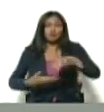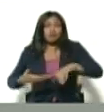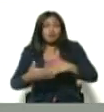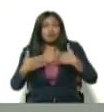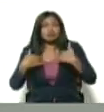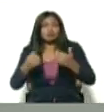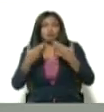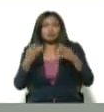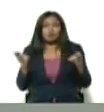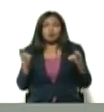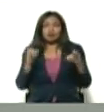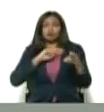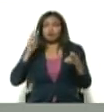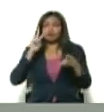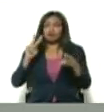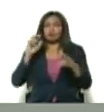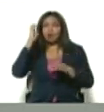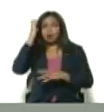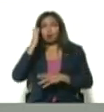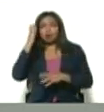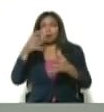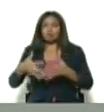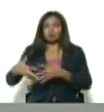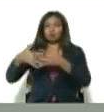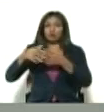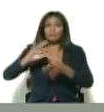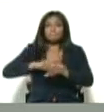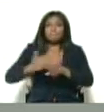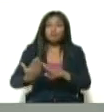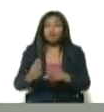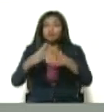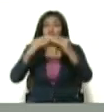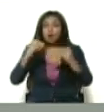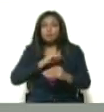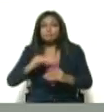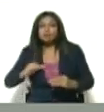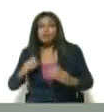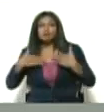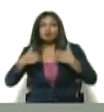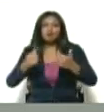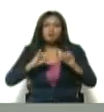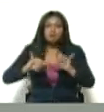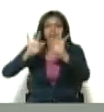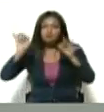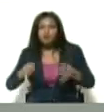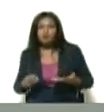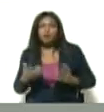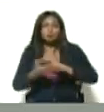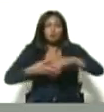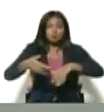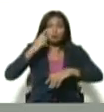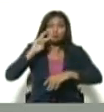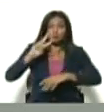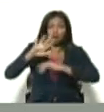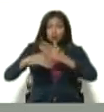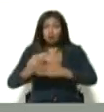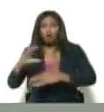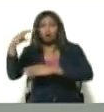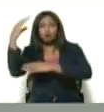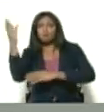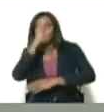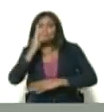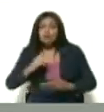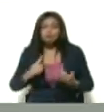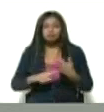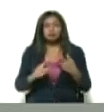pública humanitaria que está viviendo Europa y Estados Unidos por la privatización de la salud. Y la gran crisis que está viviendo Colombia, Brasil,